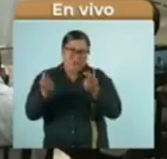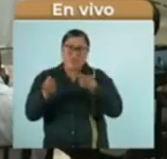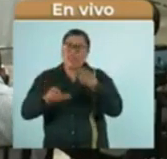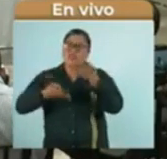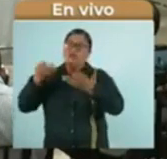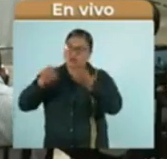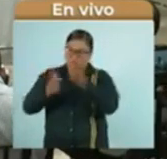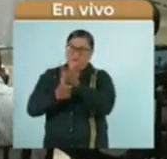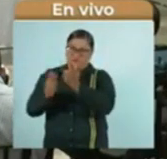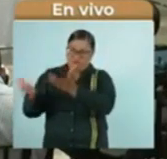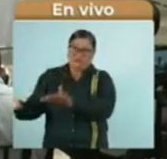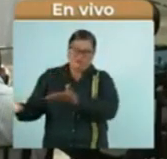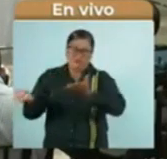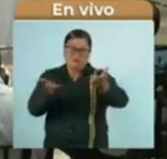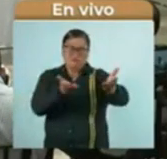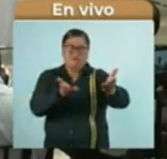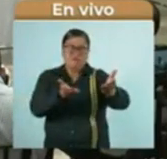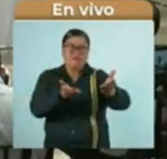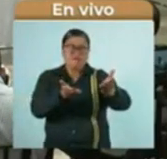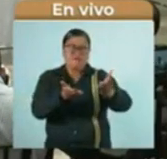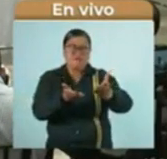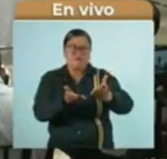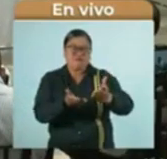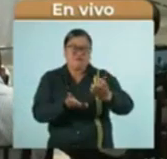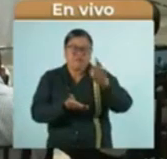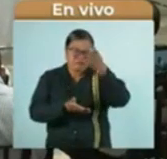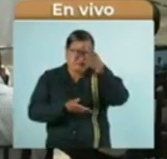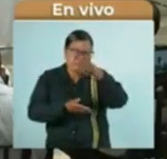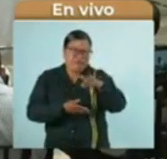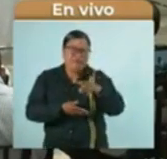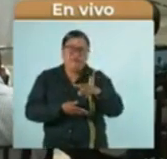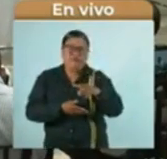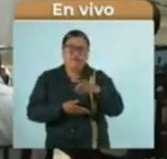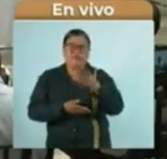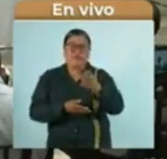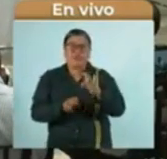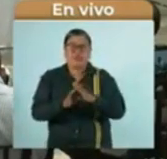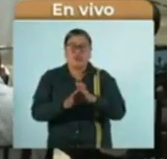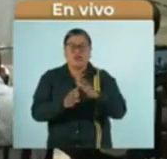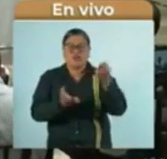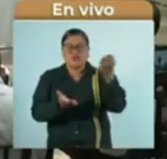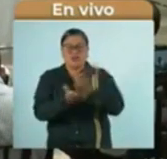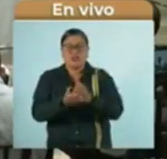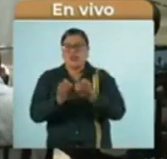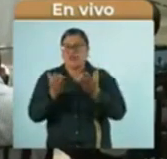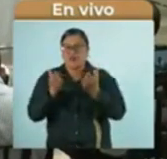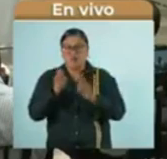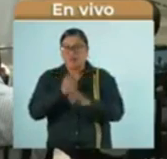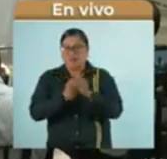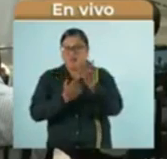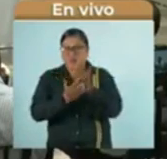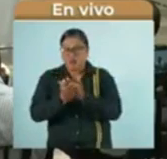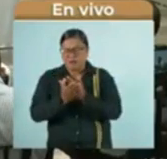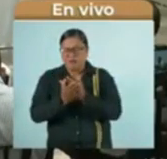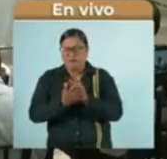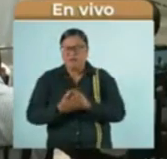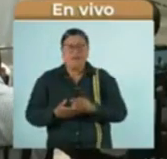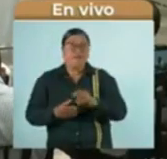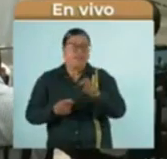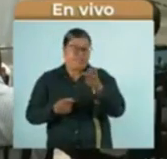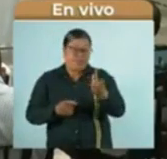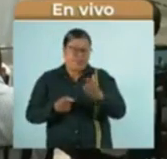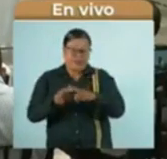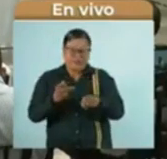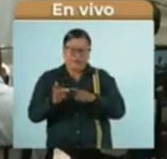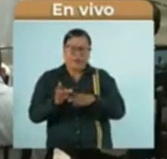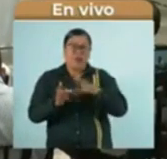ahora sí puede ir a aterrizar esa sentencia que ya no va a haber problemas de la misma manera San